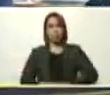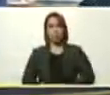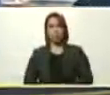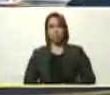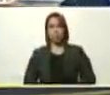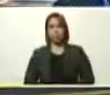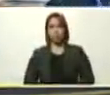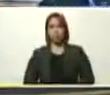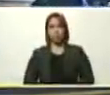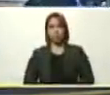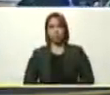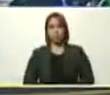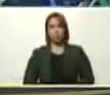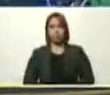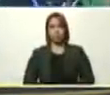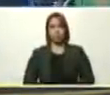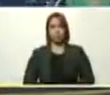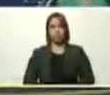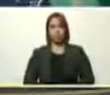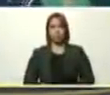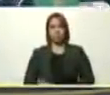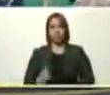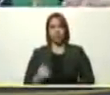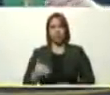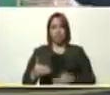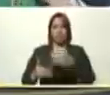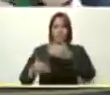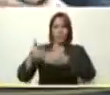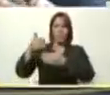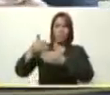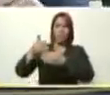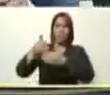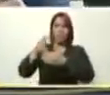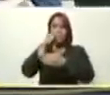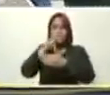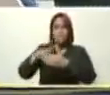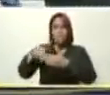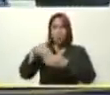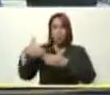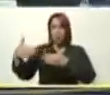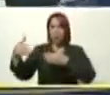que ponen una barrera entre el pueblo y los gobernantes.